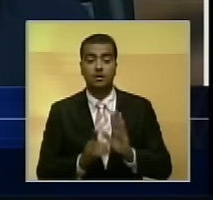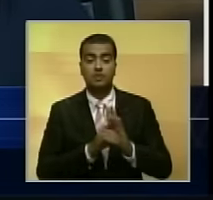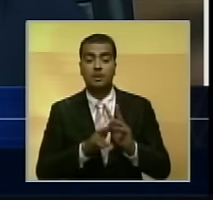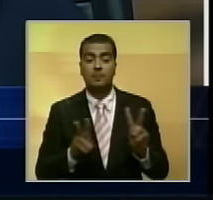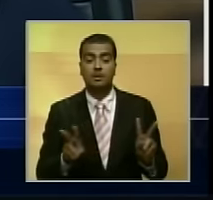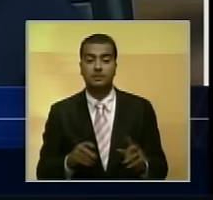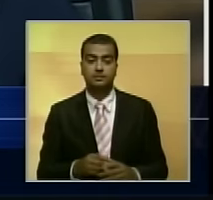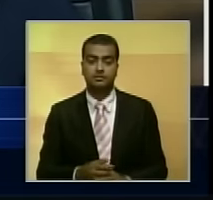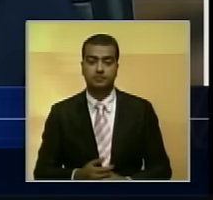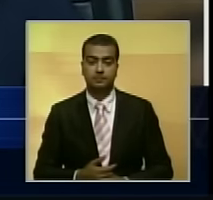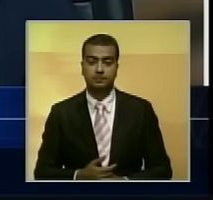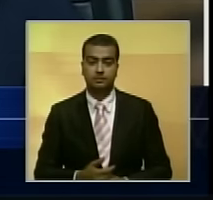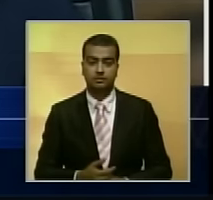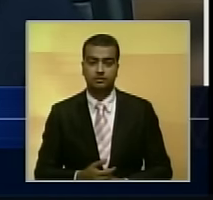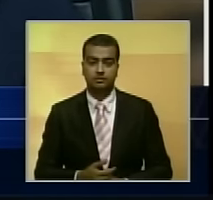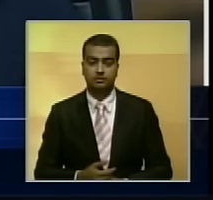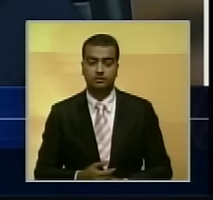paz.